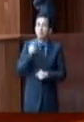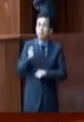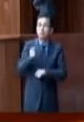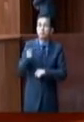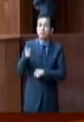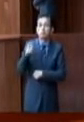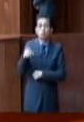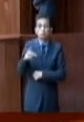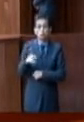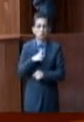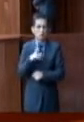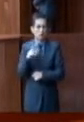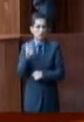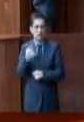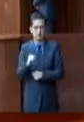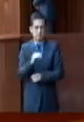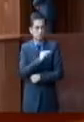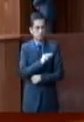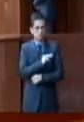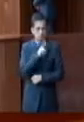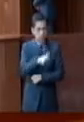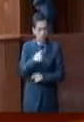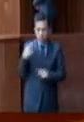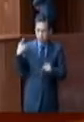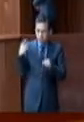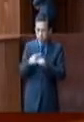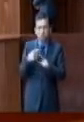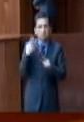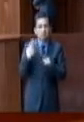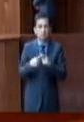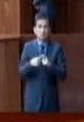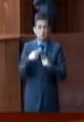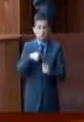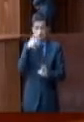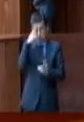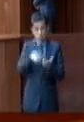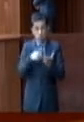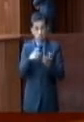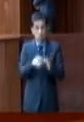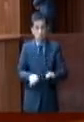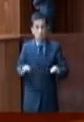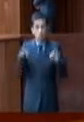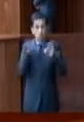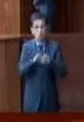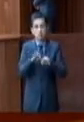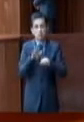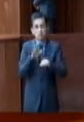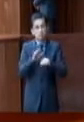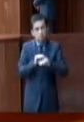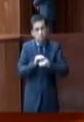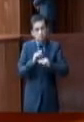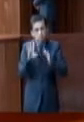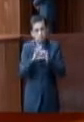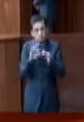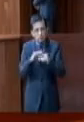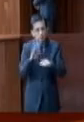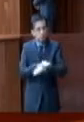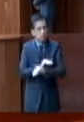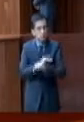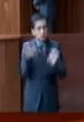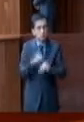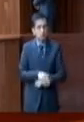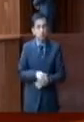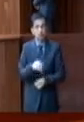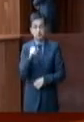particular y muy específica que me parece que es muy importante dejarla de dejarla clara el sindicato no